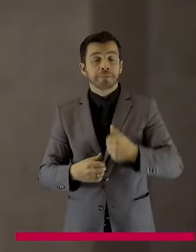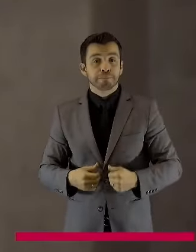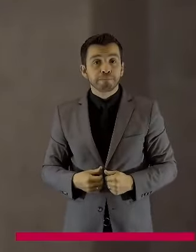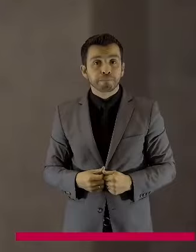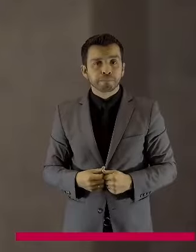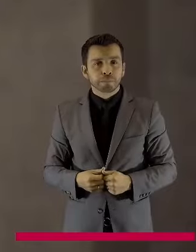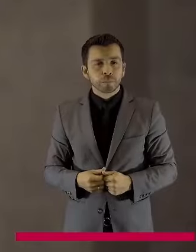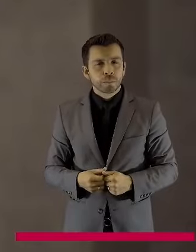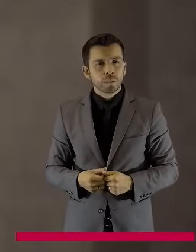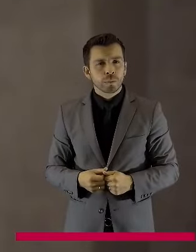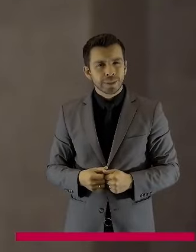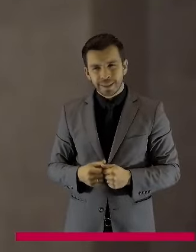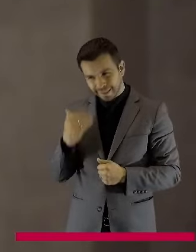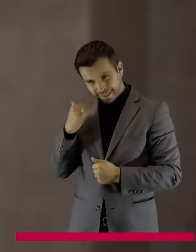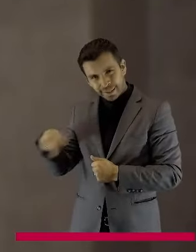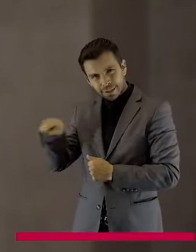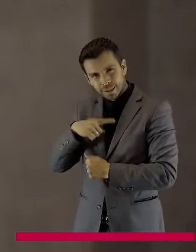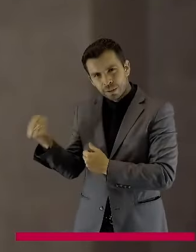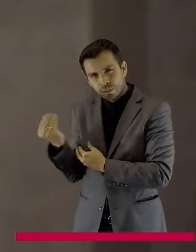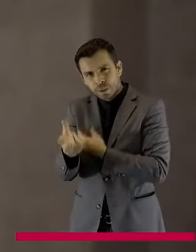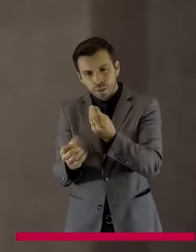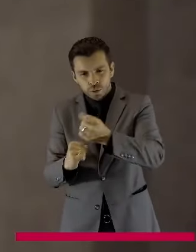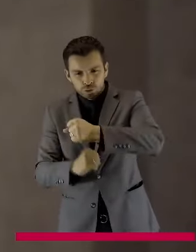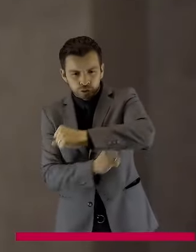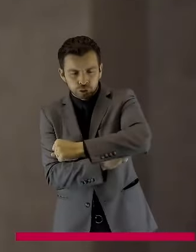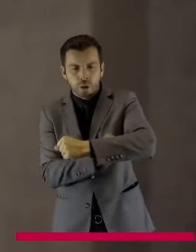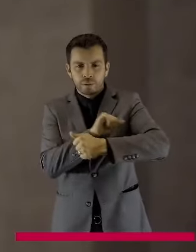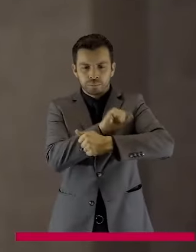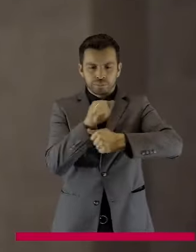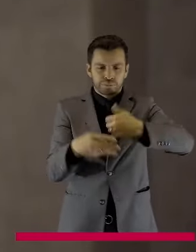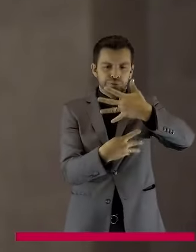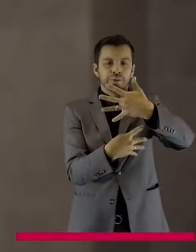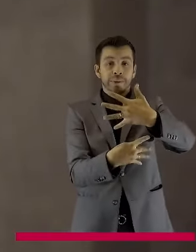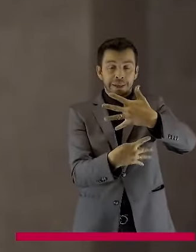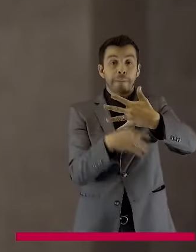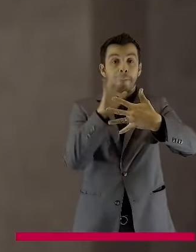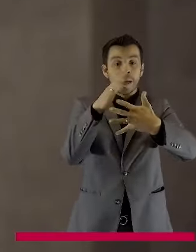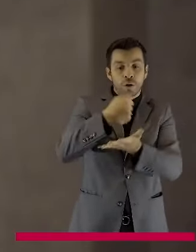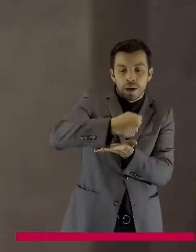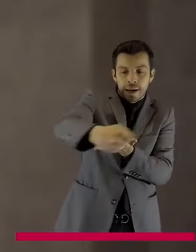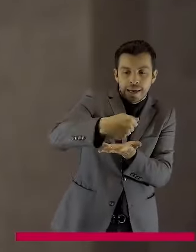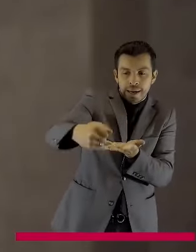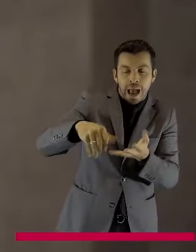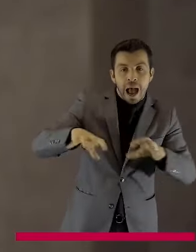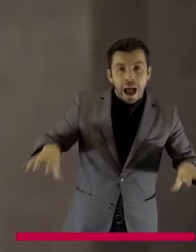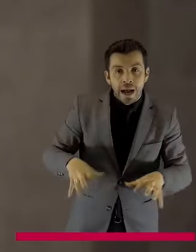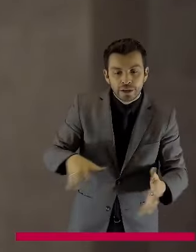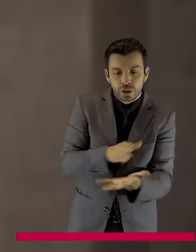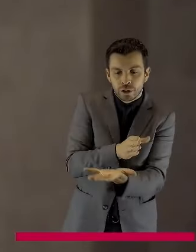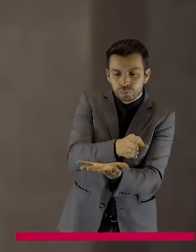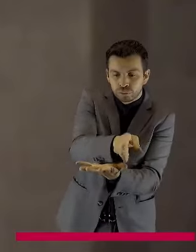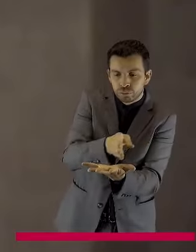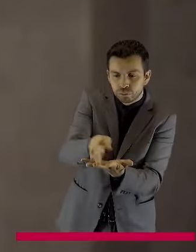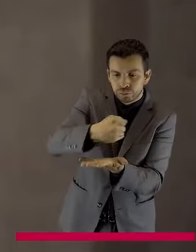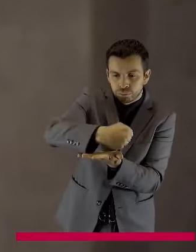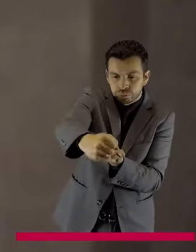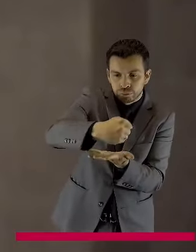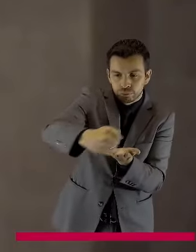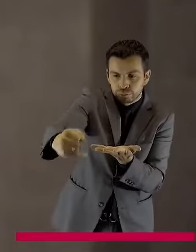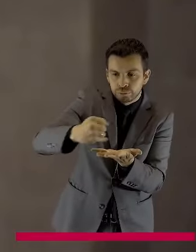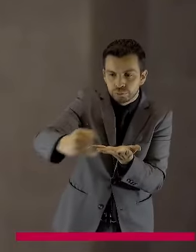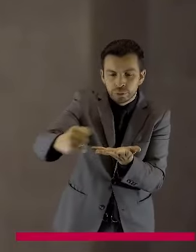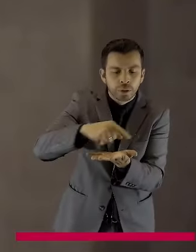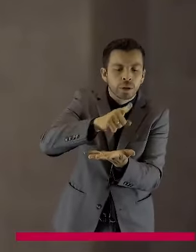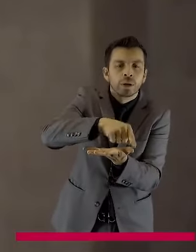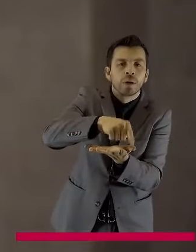En ese sentido, entonces, las acciones o las líneas de acción que se plantean, la